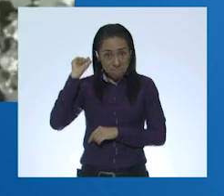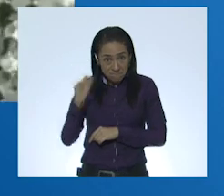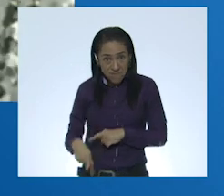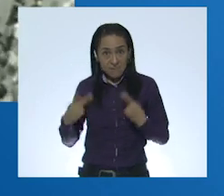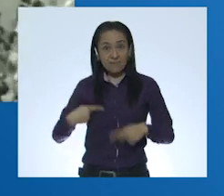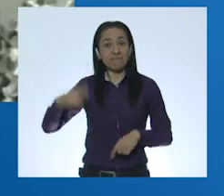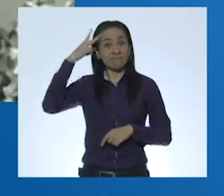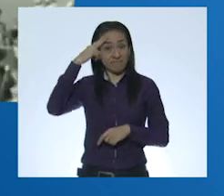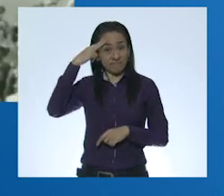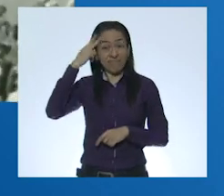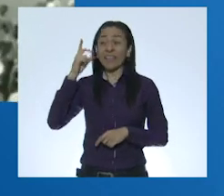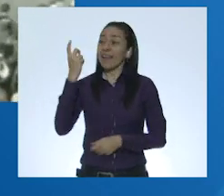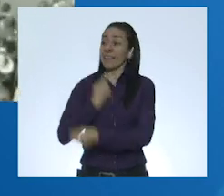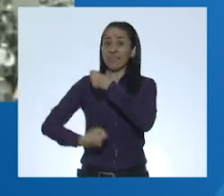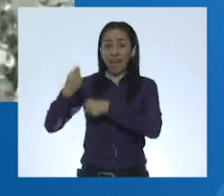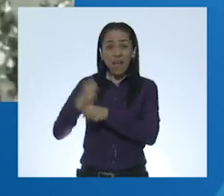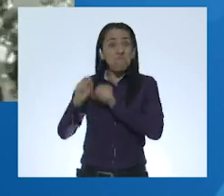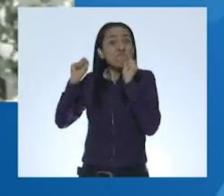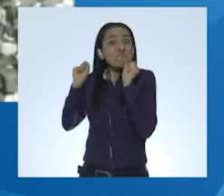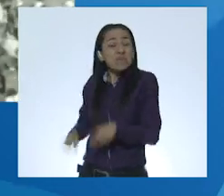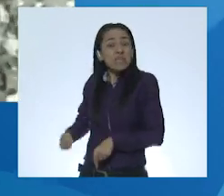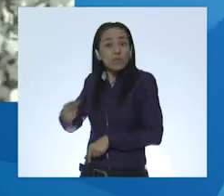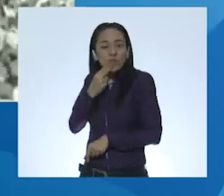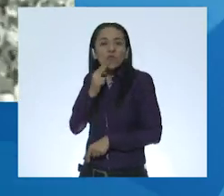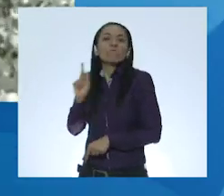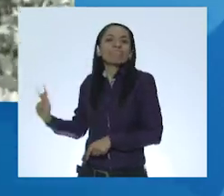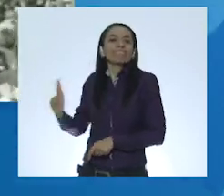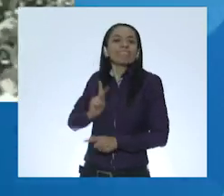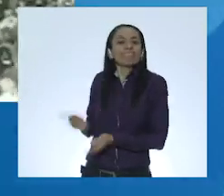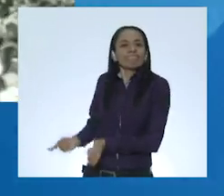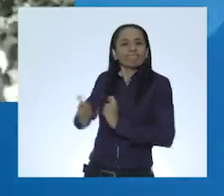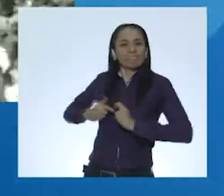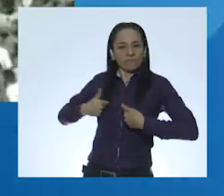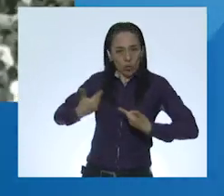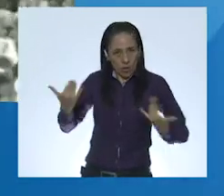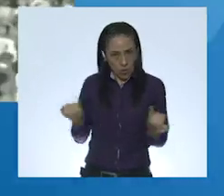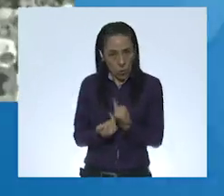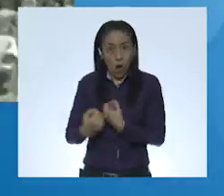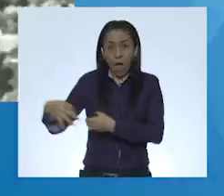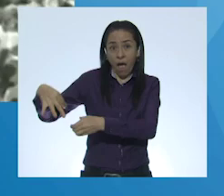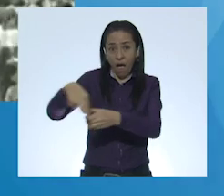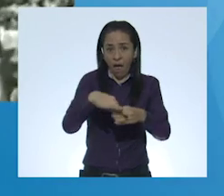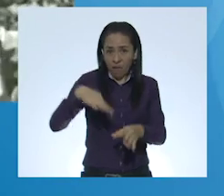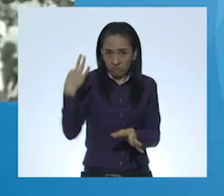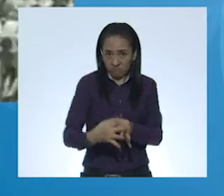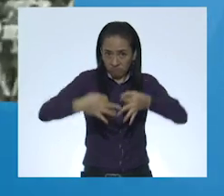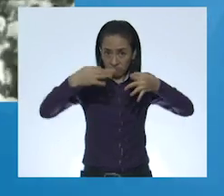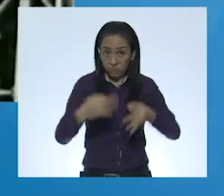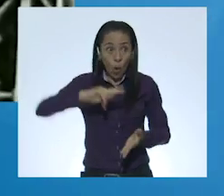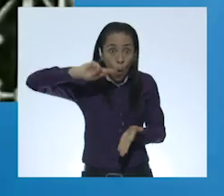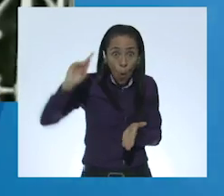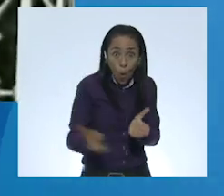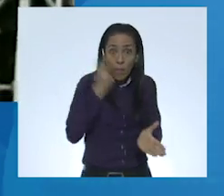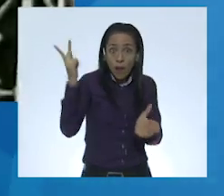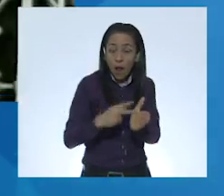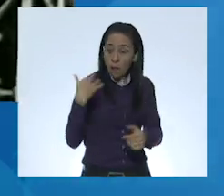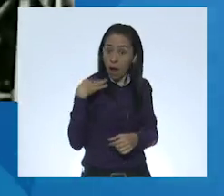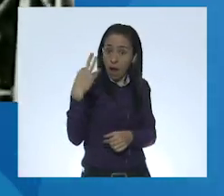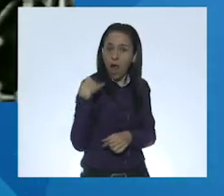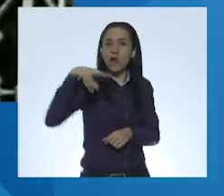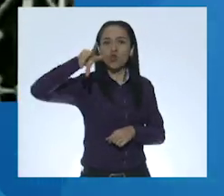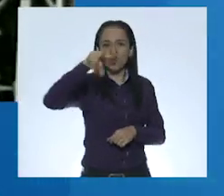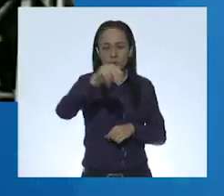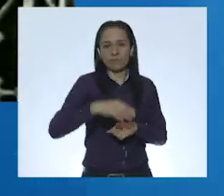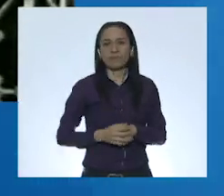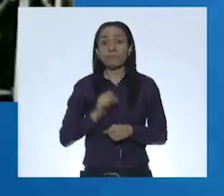poder 30 años atrás: sufragio efectivo, no reelección. Poco antes de los comicios,